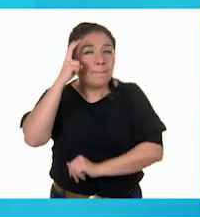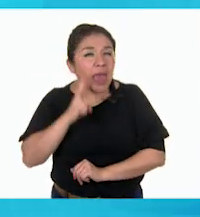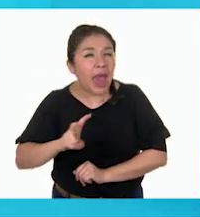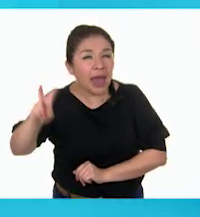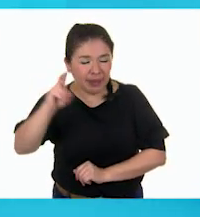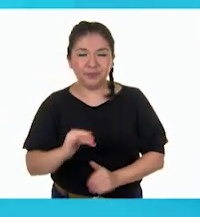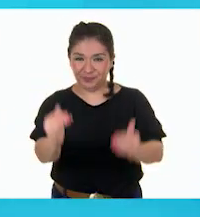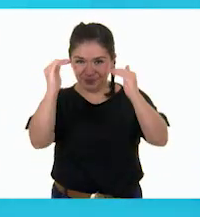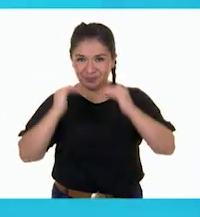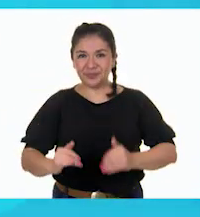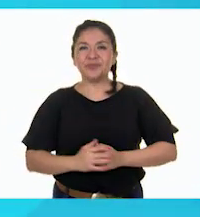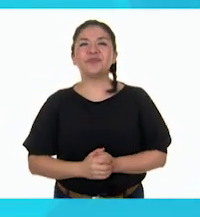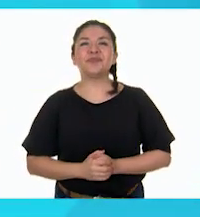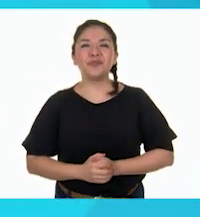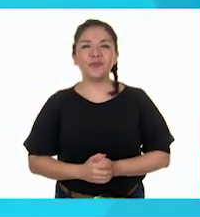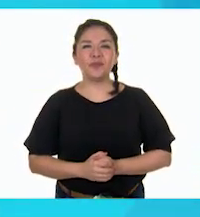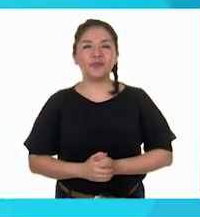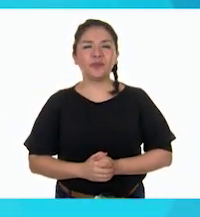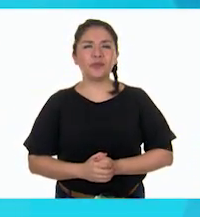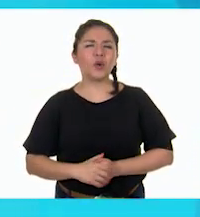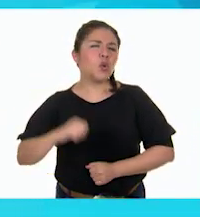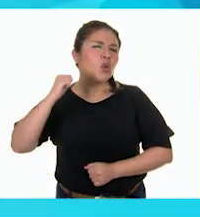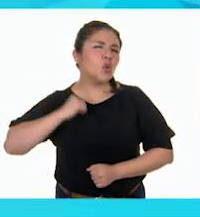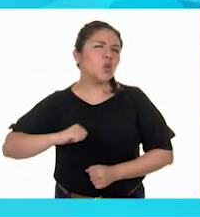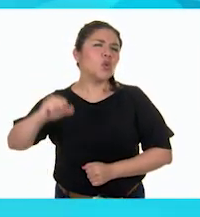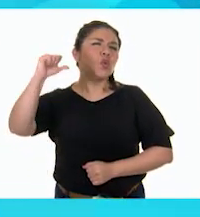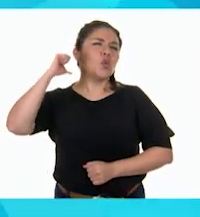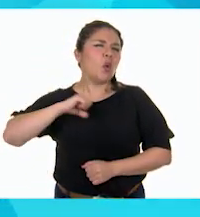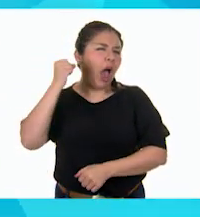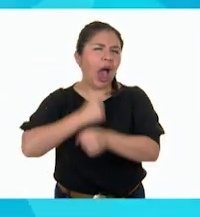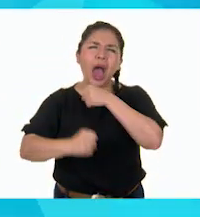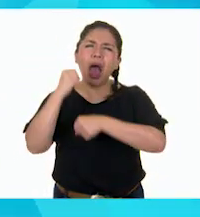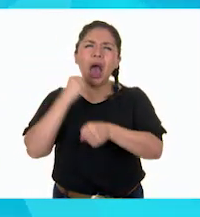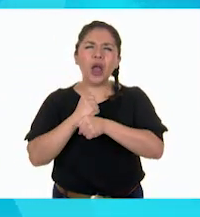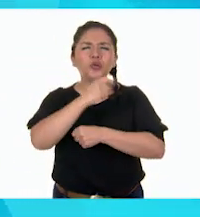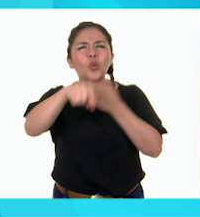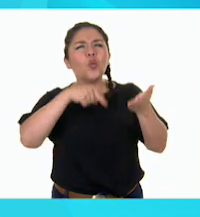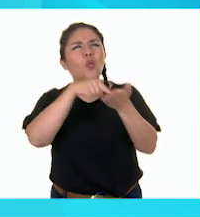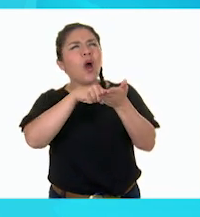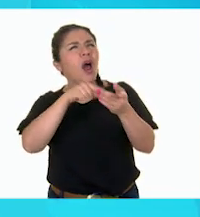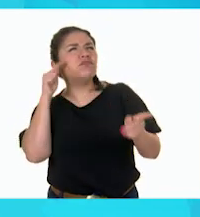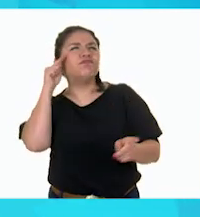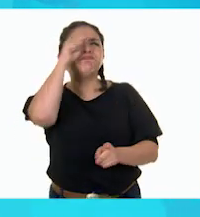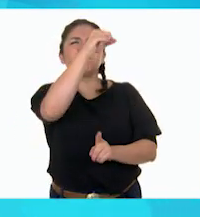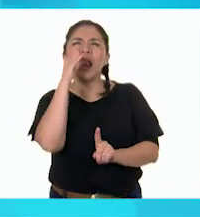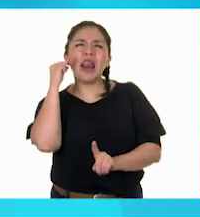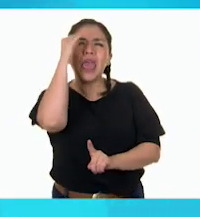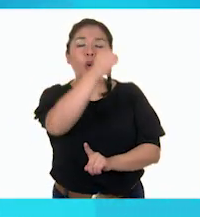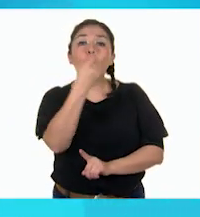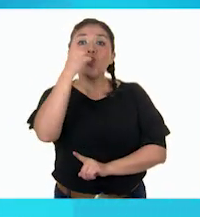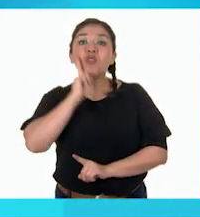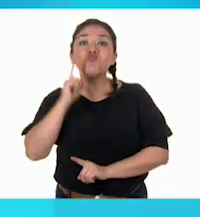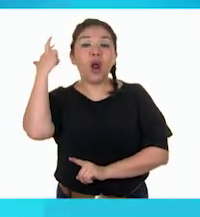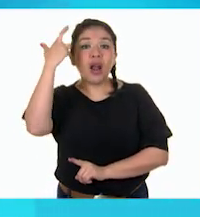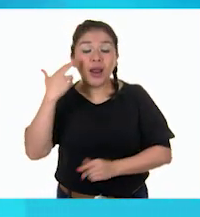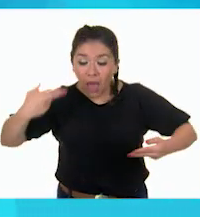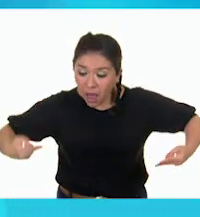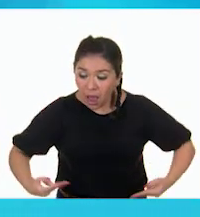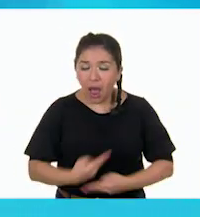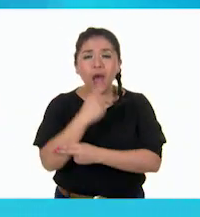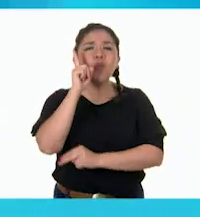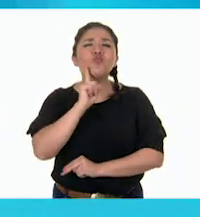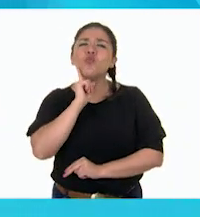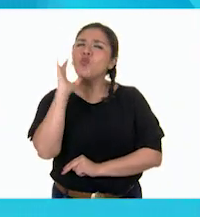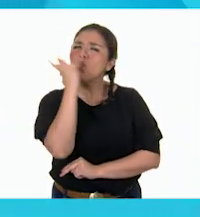La Bella Durmiente. Hace muchos años, en un reino lejano, una reina dio a luz una hermosa